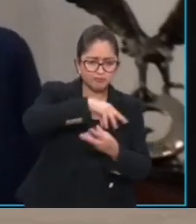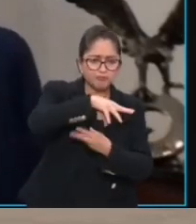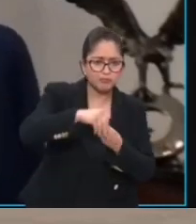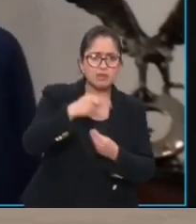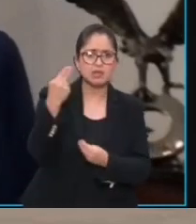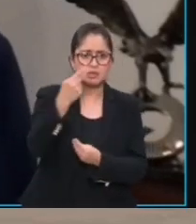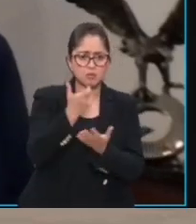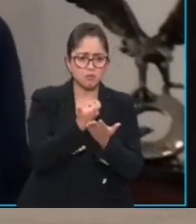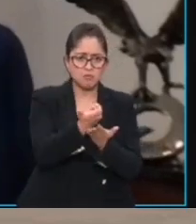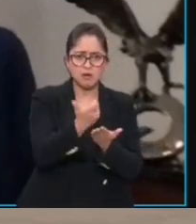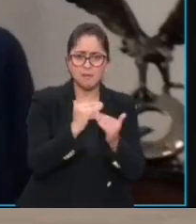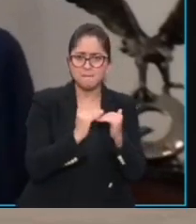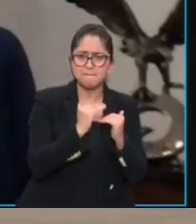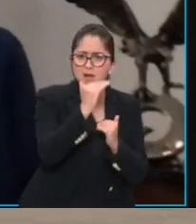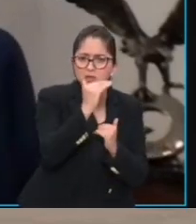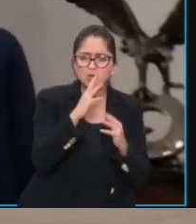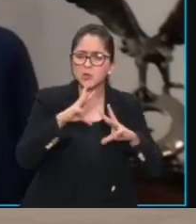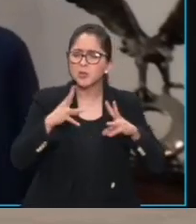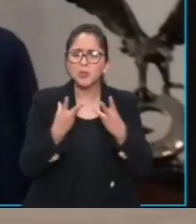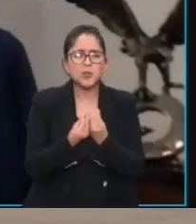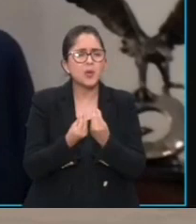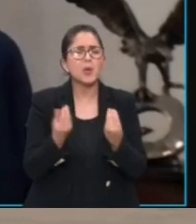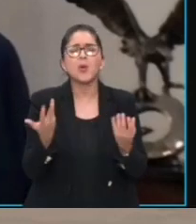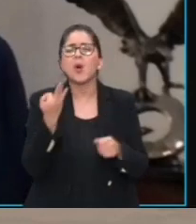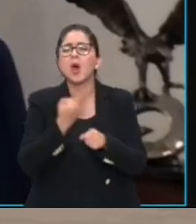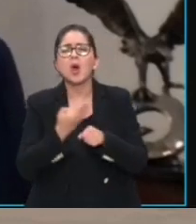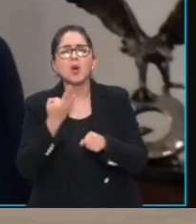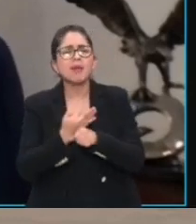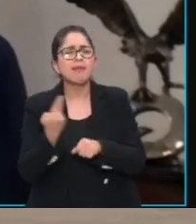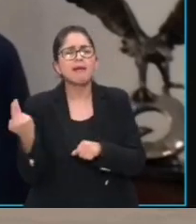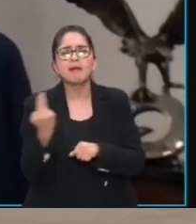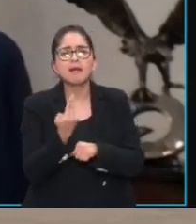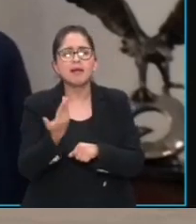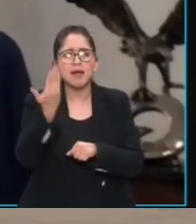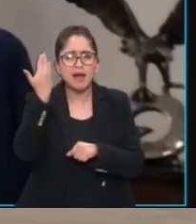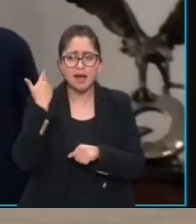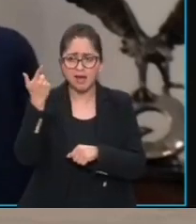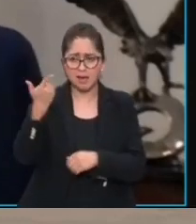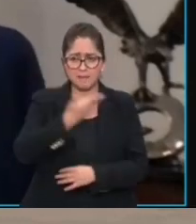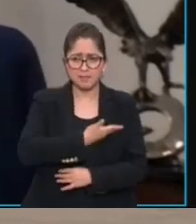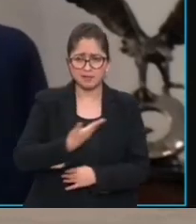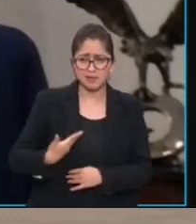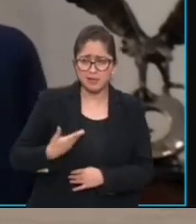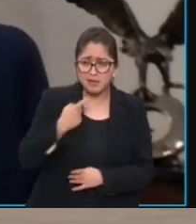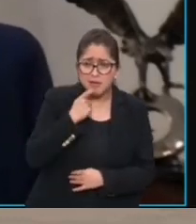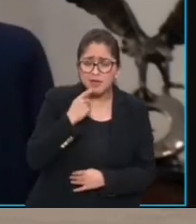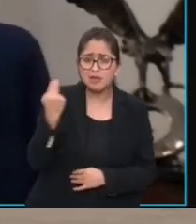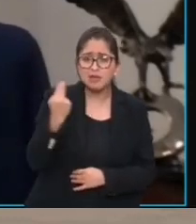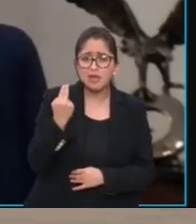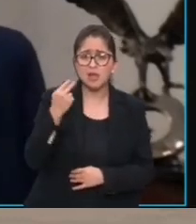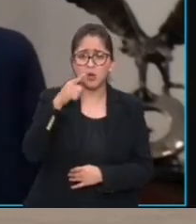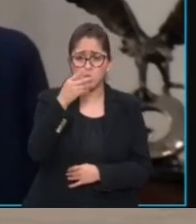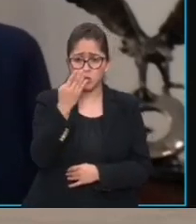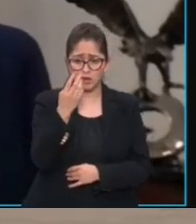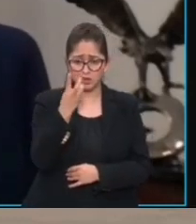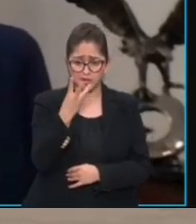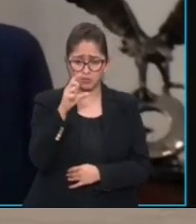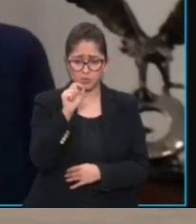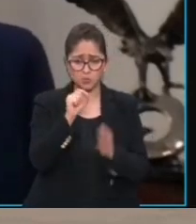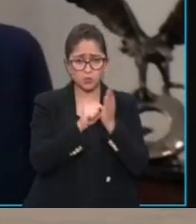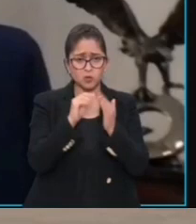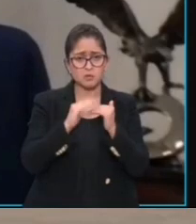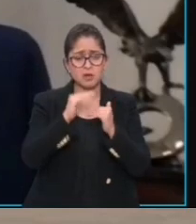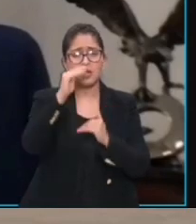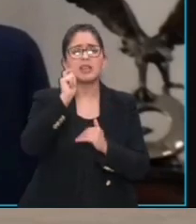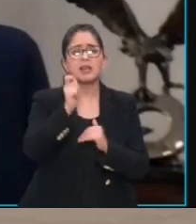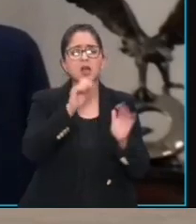incrementar. ¿Cuánto necesita el sistema para hacer la enchilada completa que ofrecía el presidente López Obrador? tres puntos más del PIB, que son